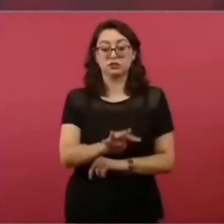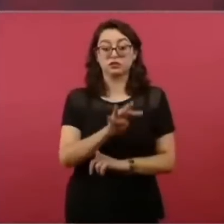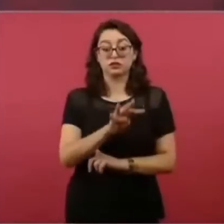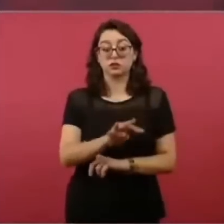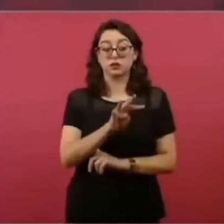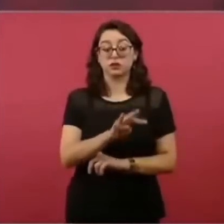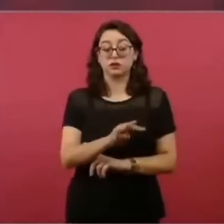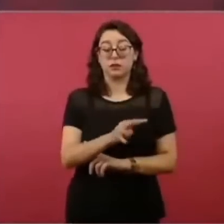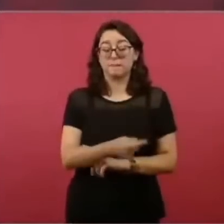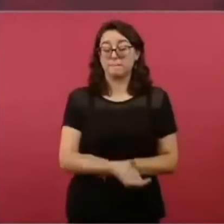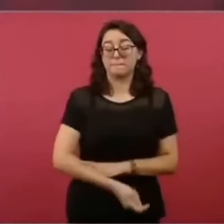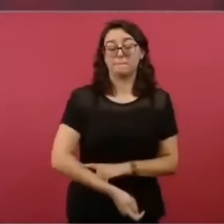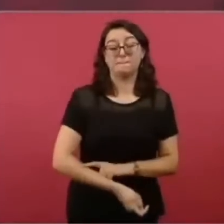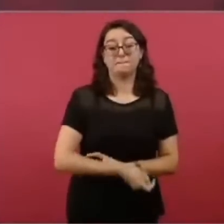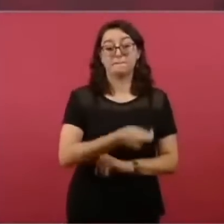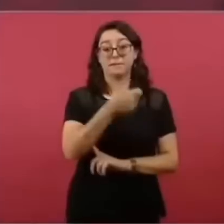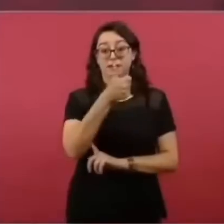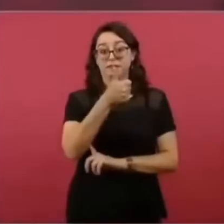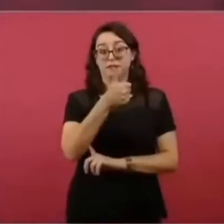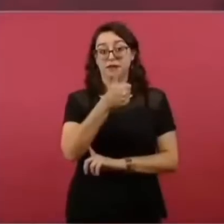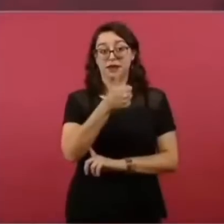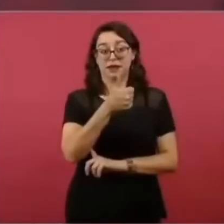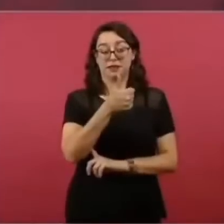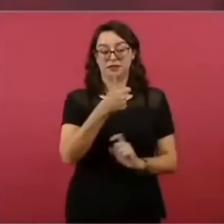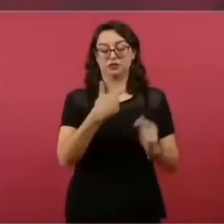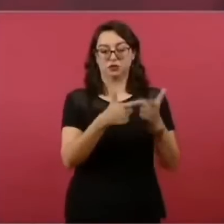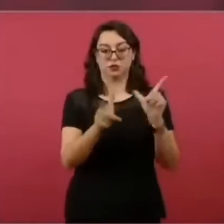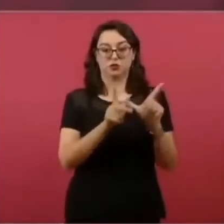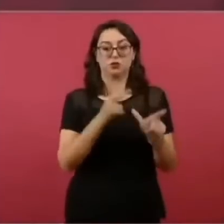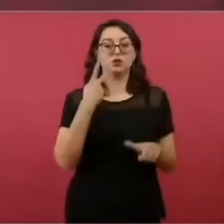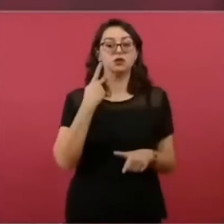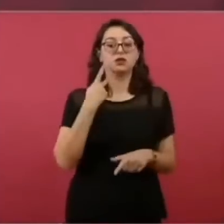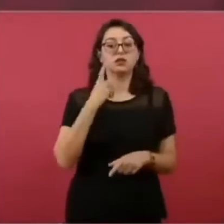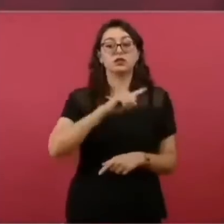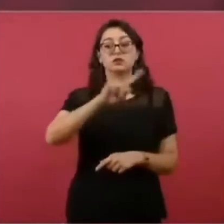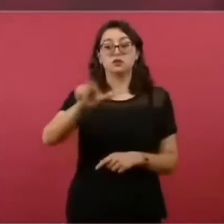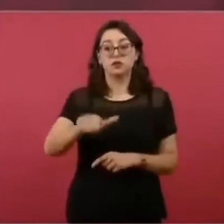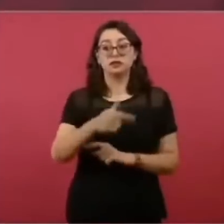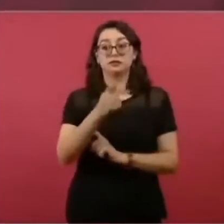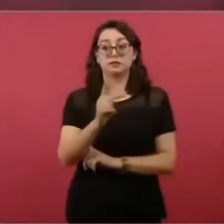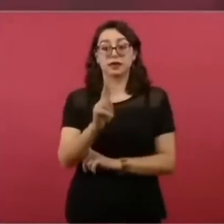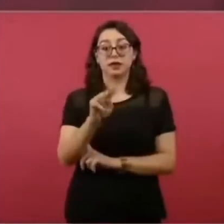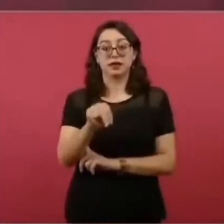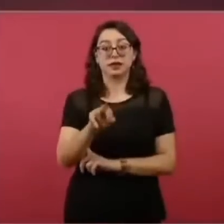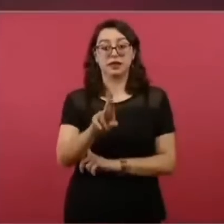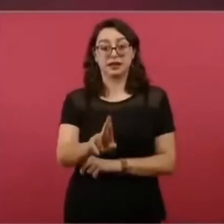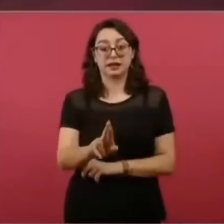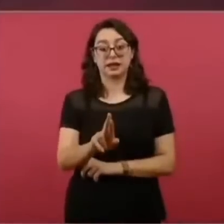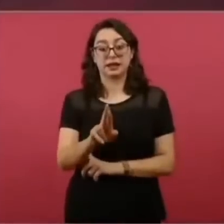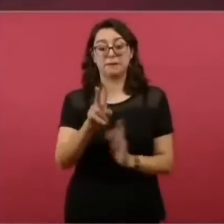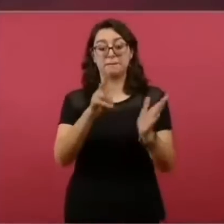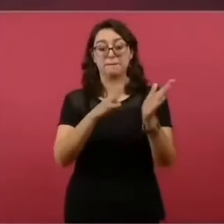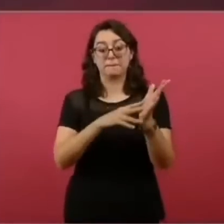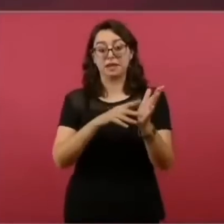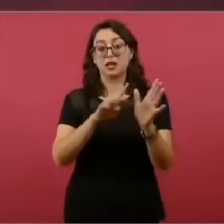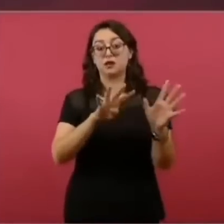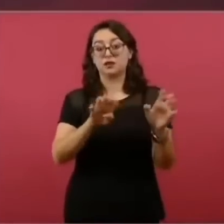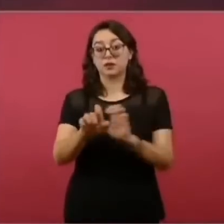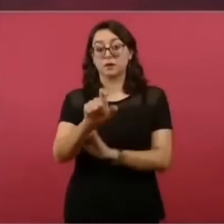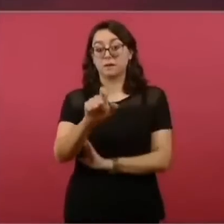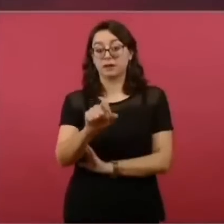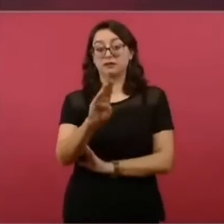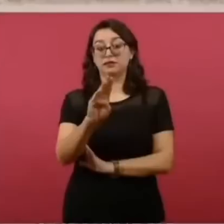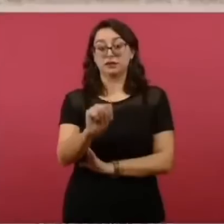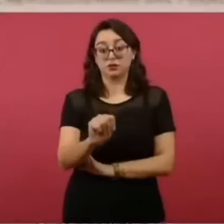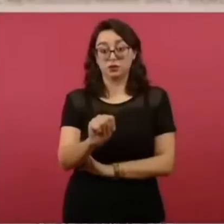1919, el PNR en el 29, y precisamente por